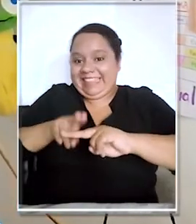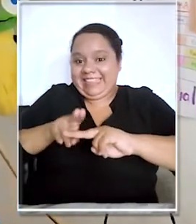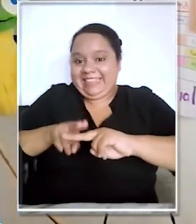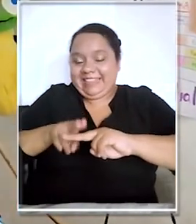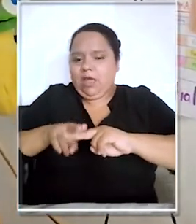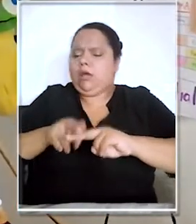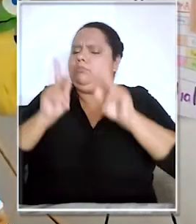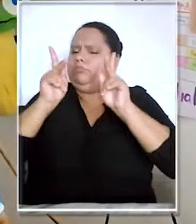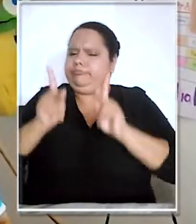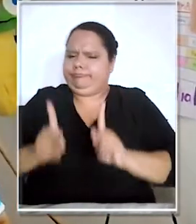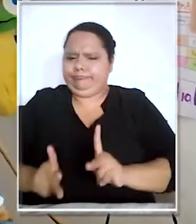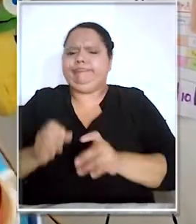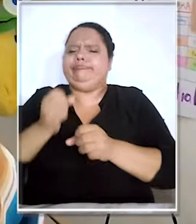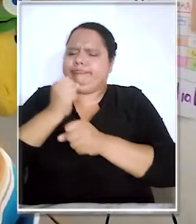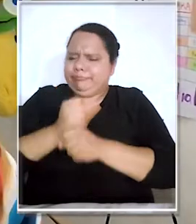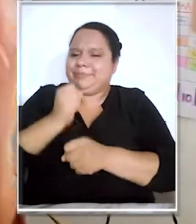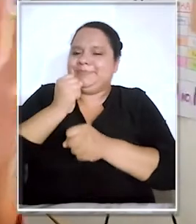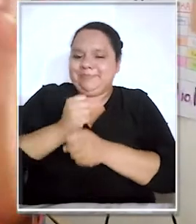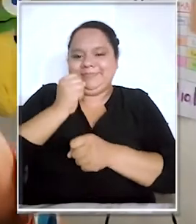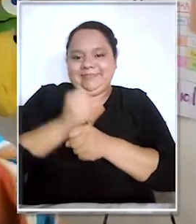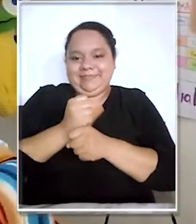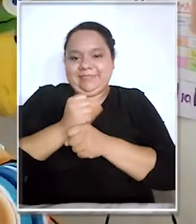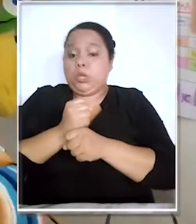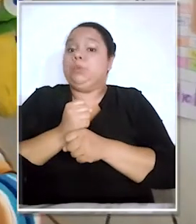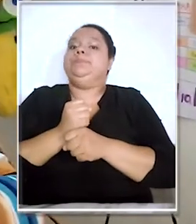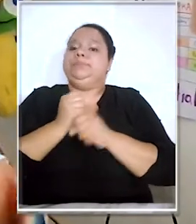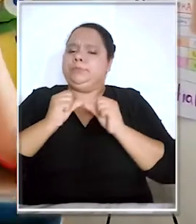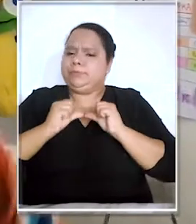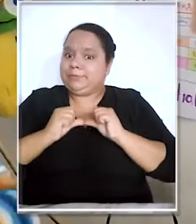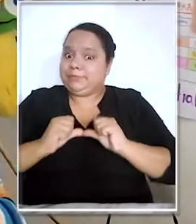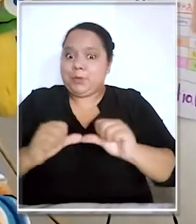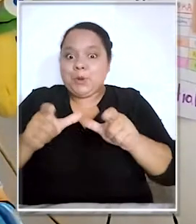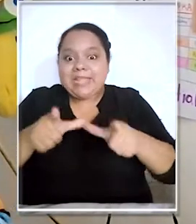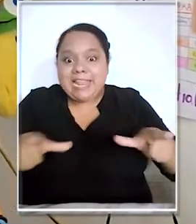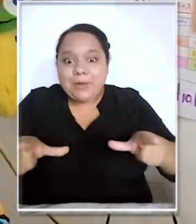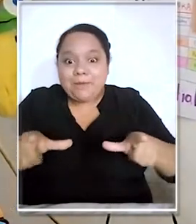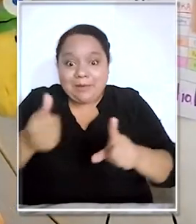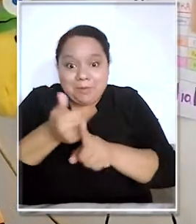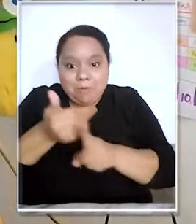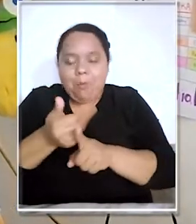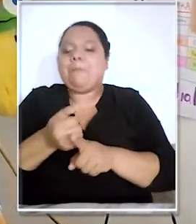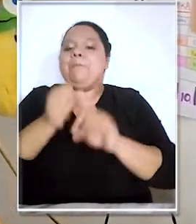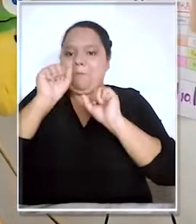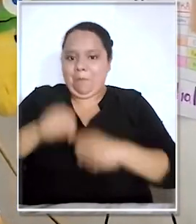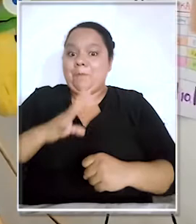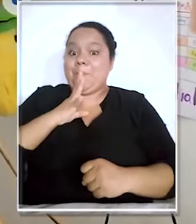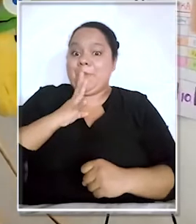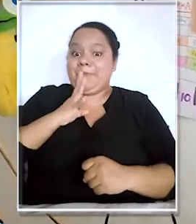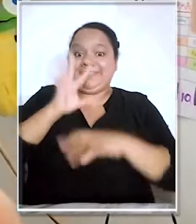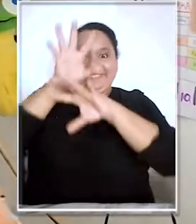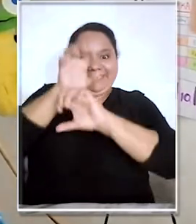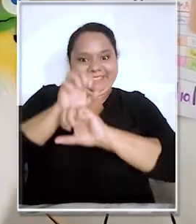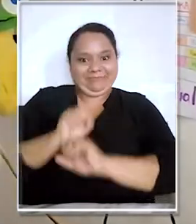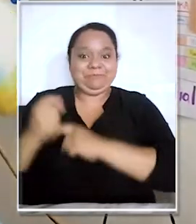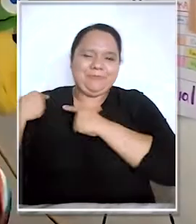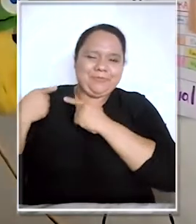Son personas muy creativas y todavía mantienen su lengua y algunas de sus costumbres.